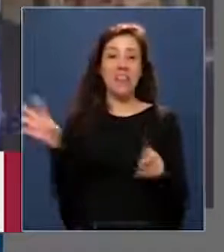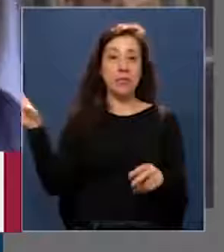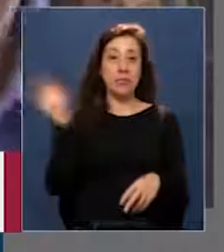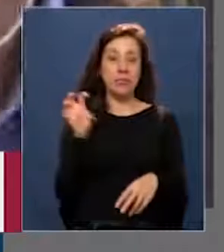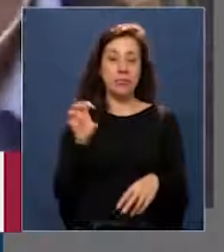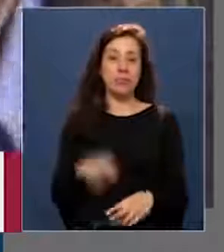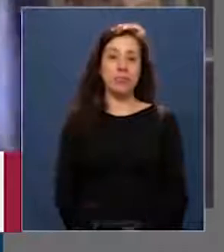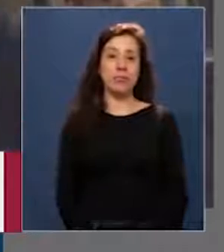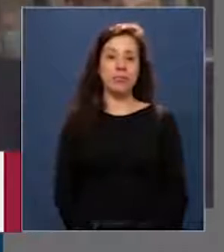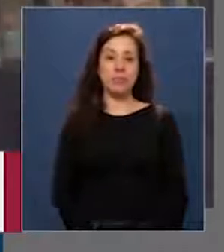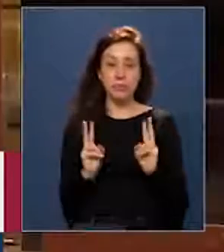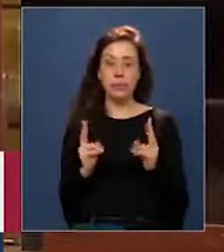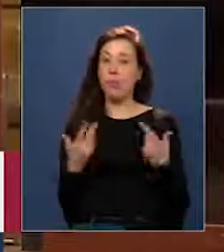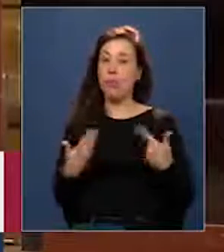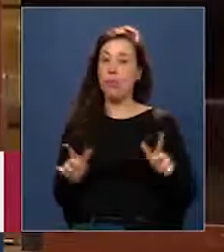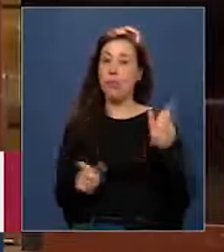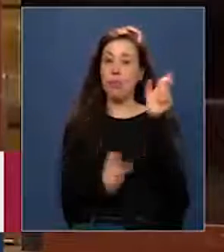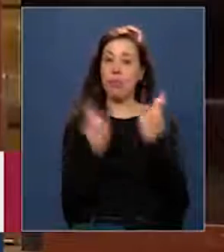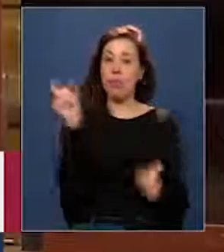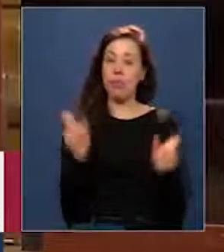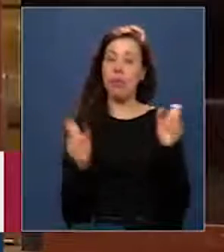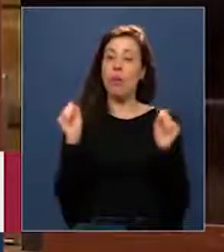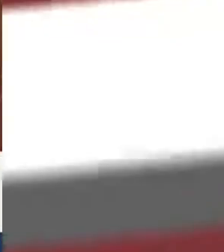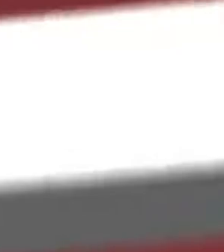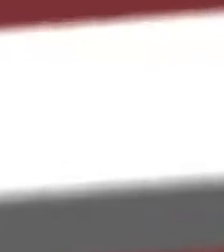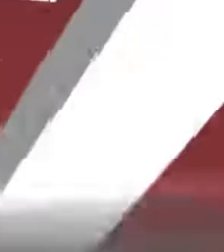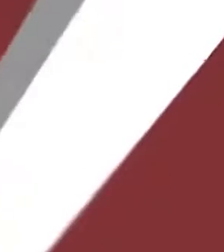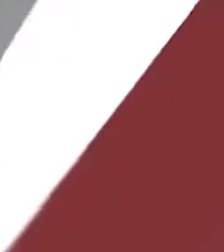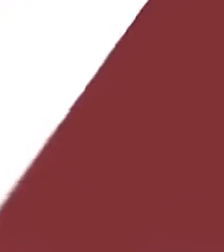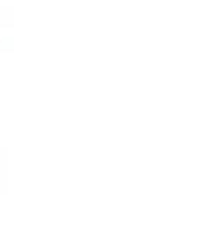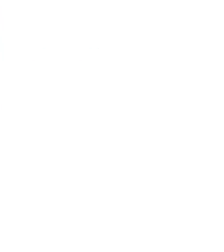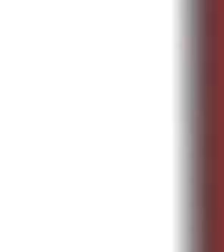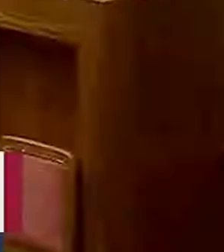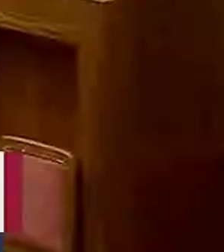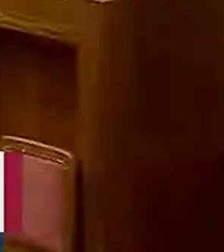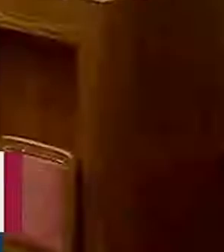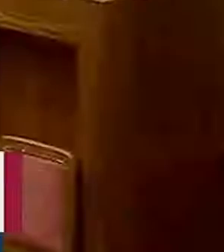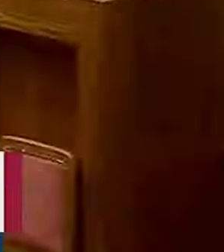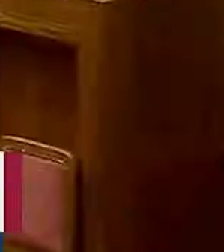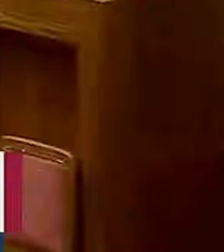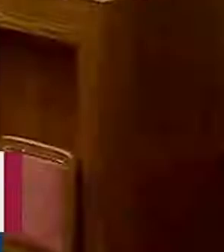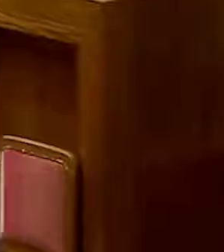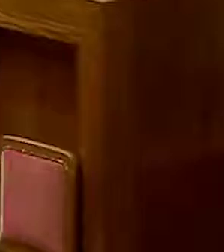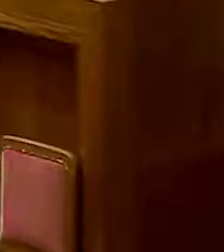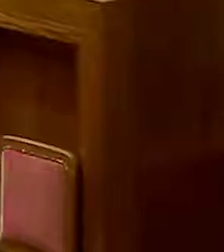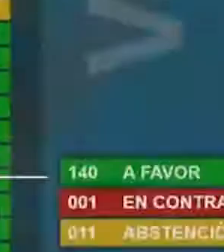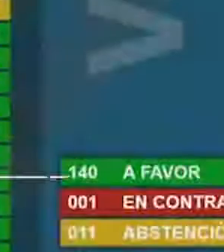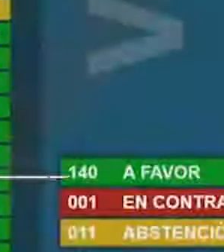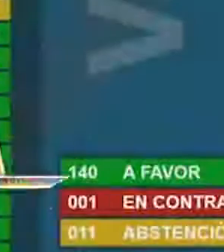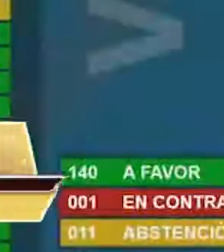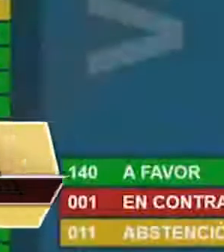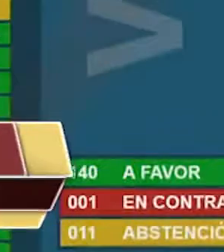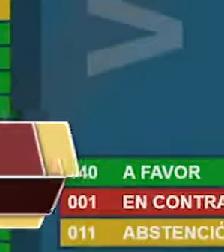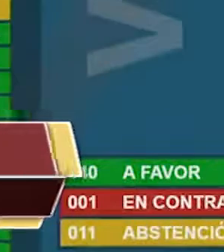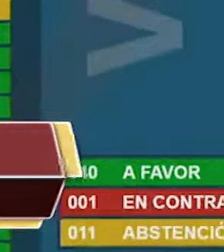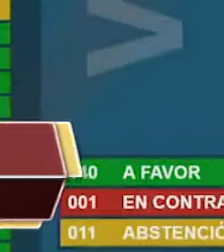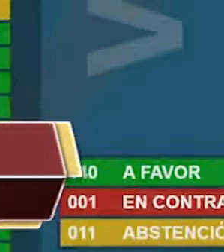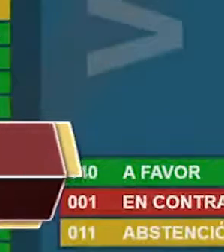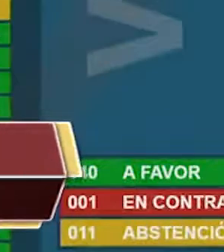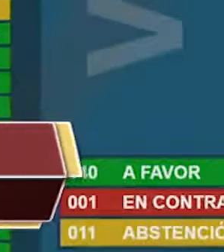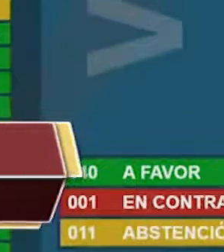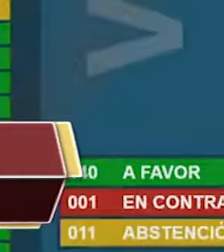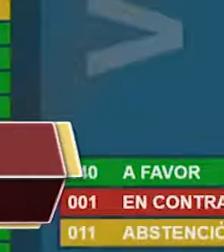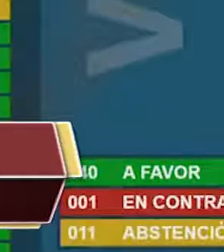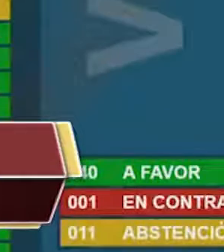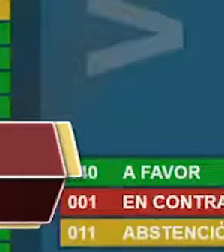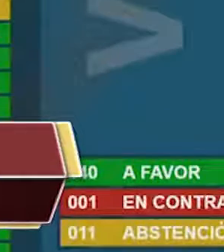establezca la subsecretaría de telecomunicaciones igualmente la sal aprobó por 140 votos a favor una